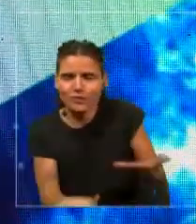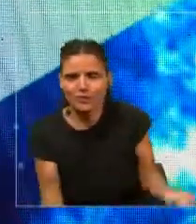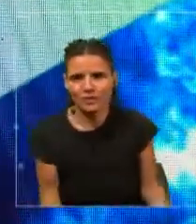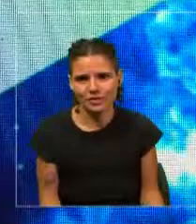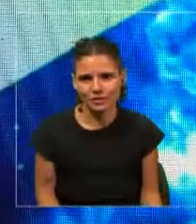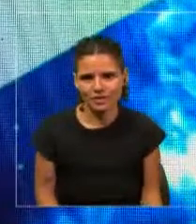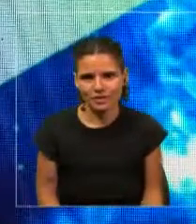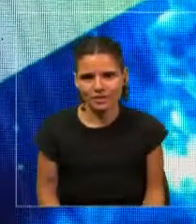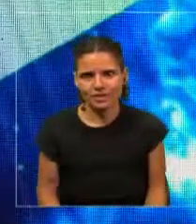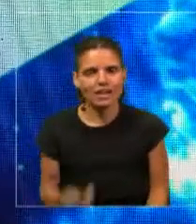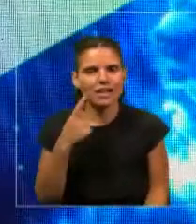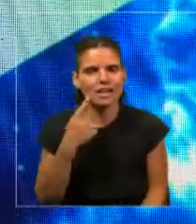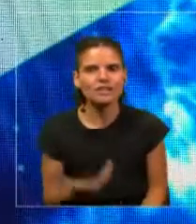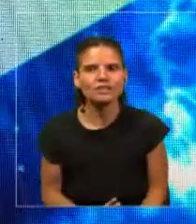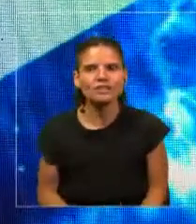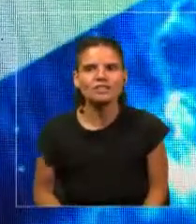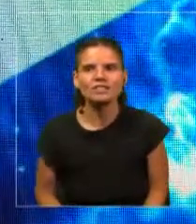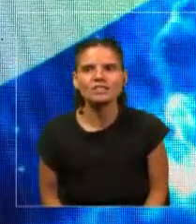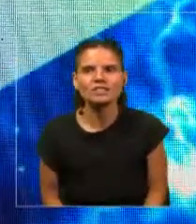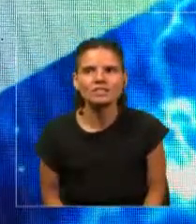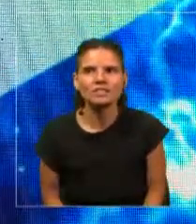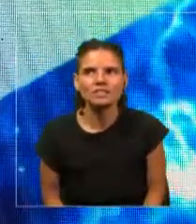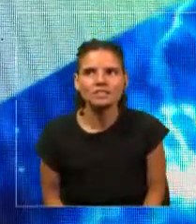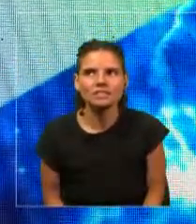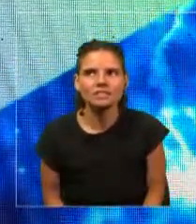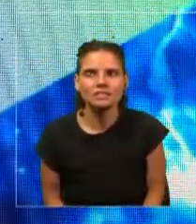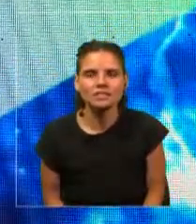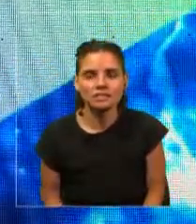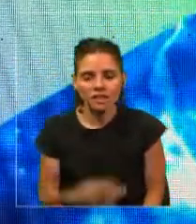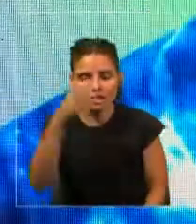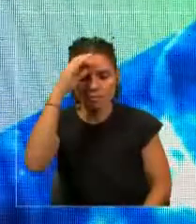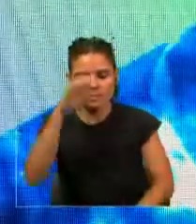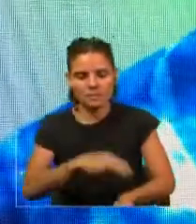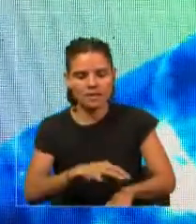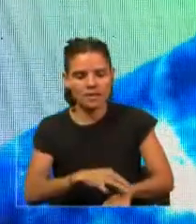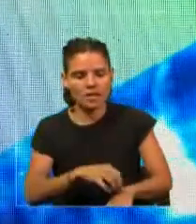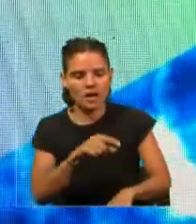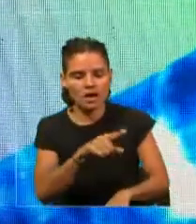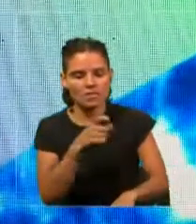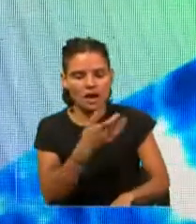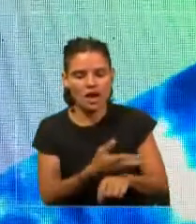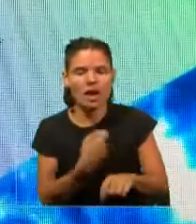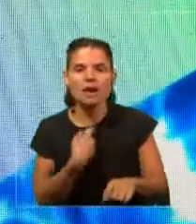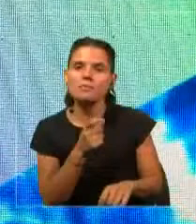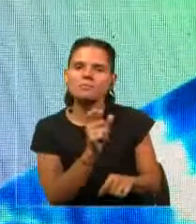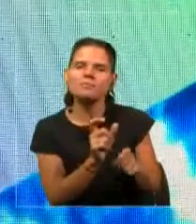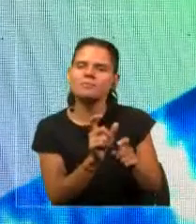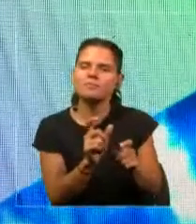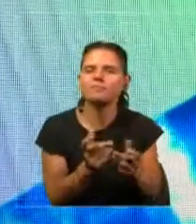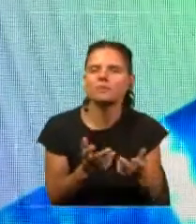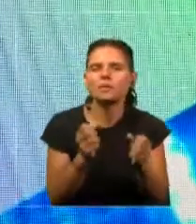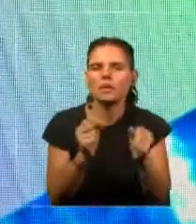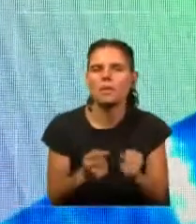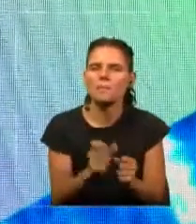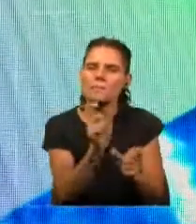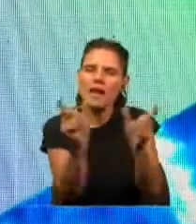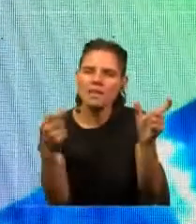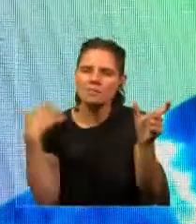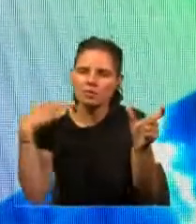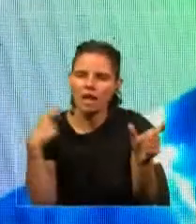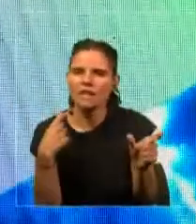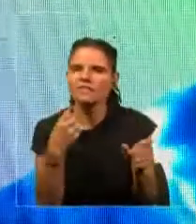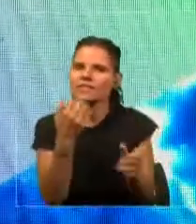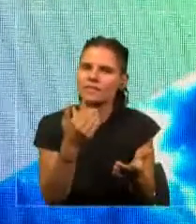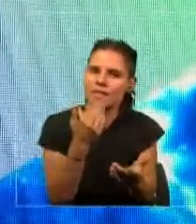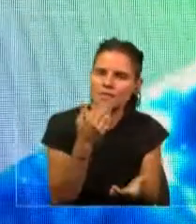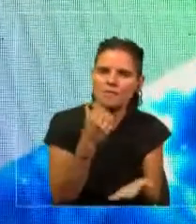Entonces la integridad del médico, van a haber compras de palabras claves del mundo farmacéutico